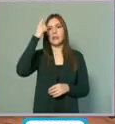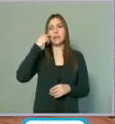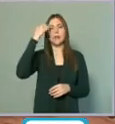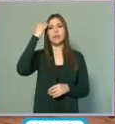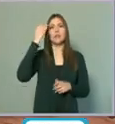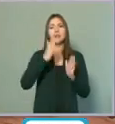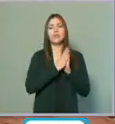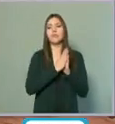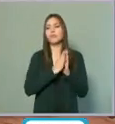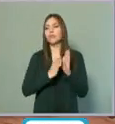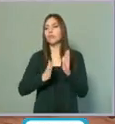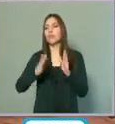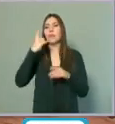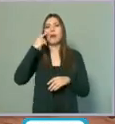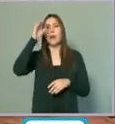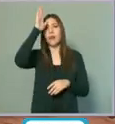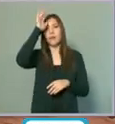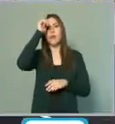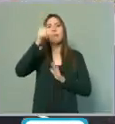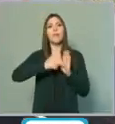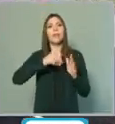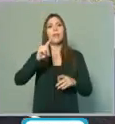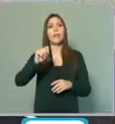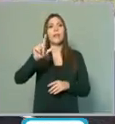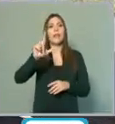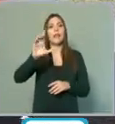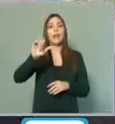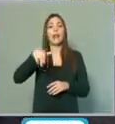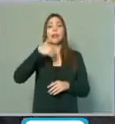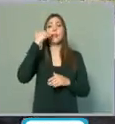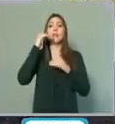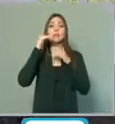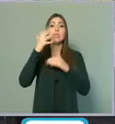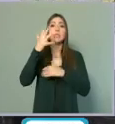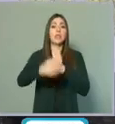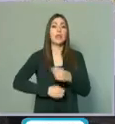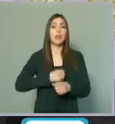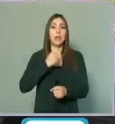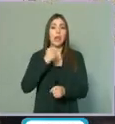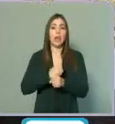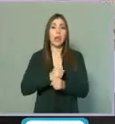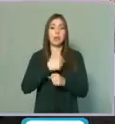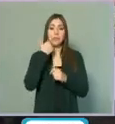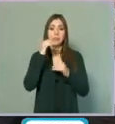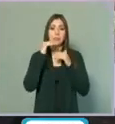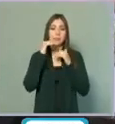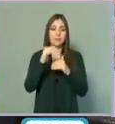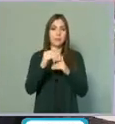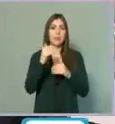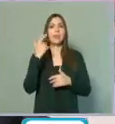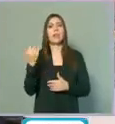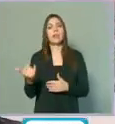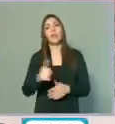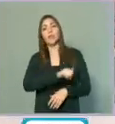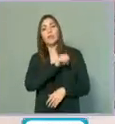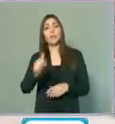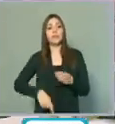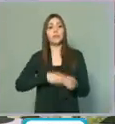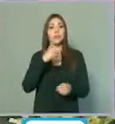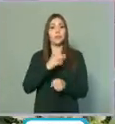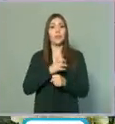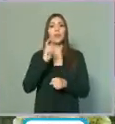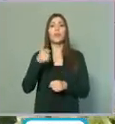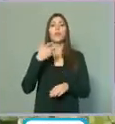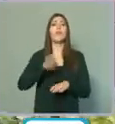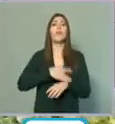a 5 años, ¿no? Y 3, porque Donald Trump no ha logrado tener un consenso en su propio país con esas